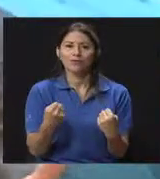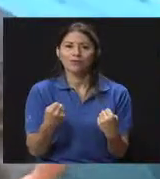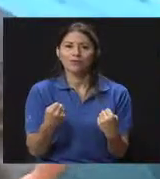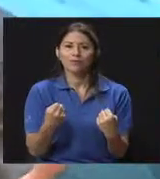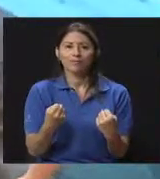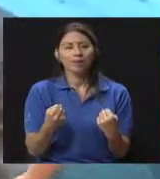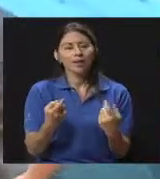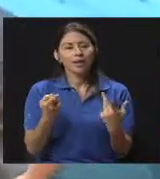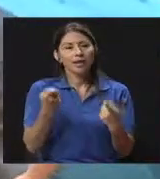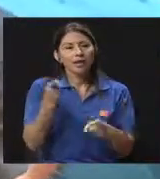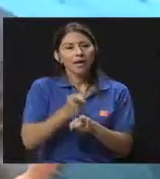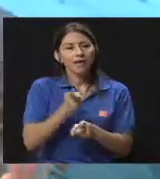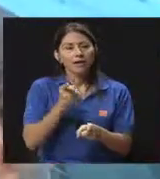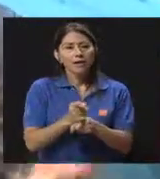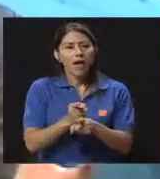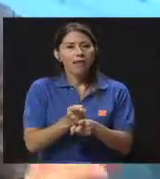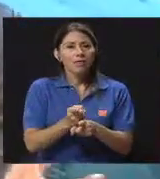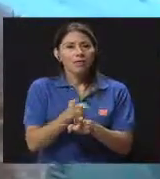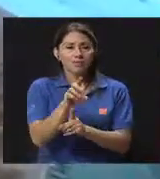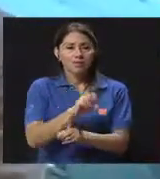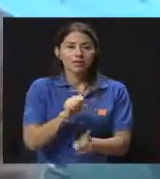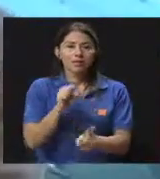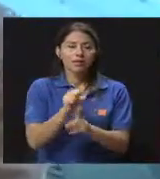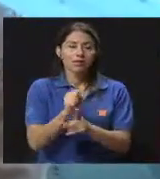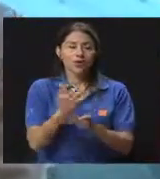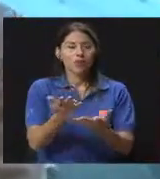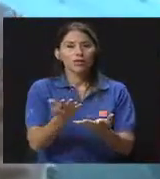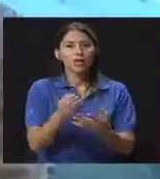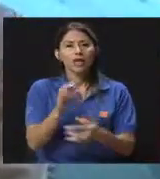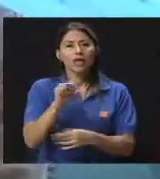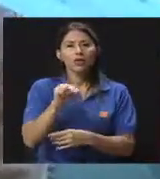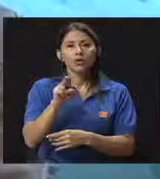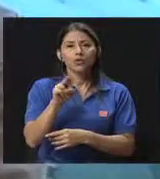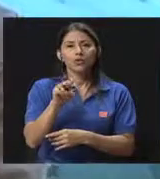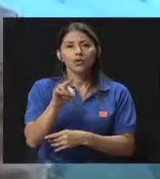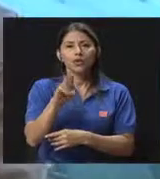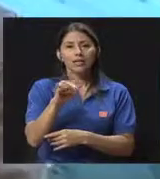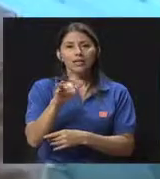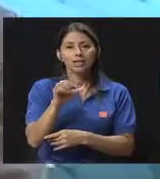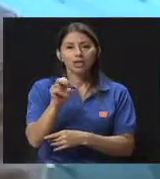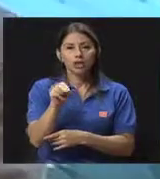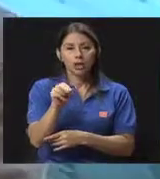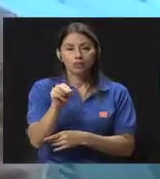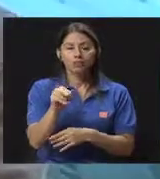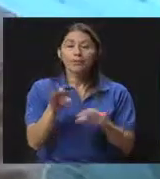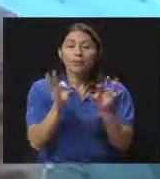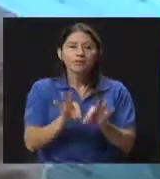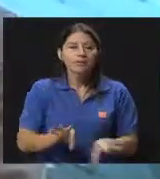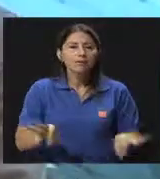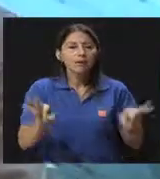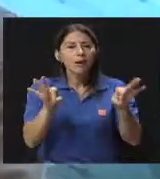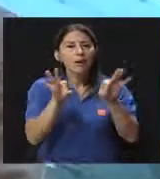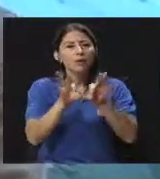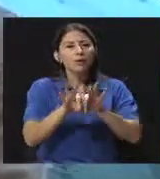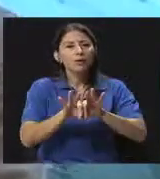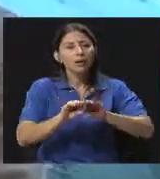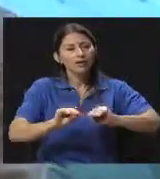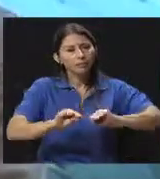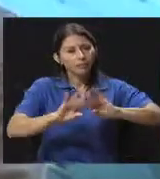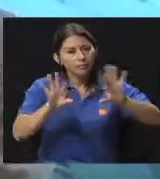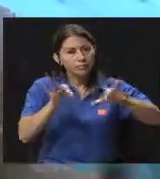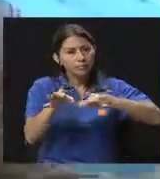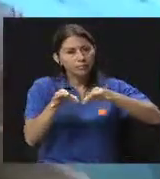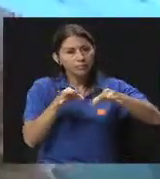y un adecuado situación nutricional. Es importante aclarar que es un tema